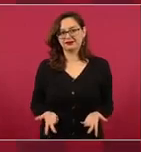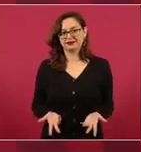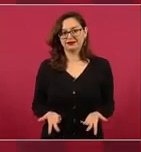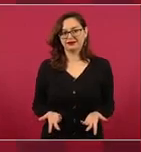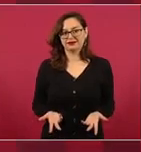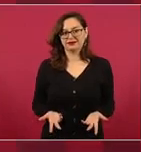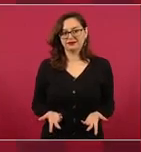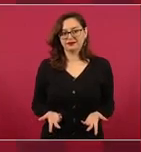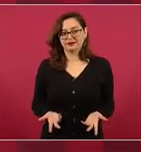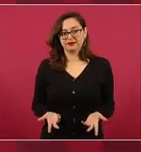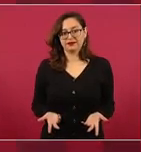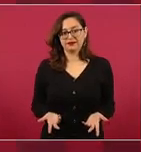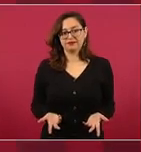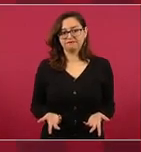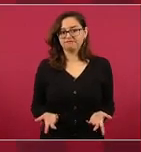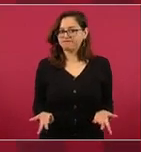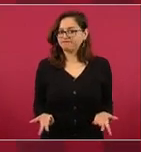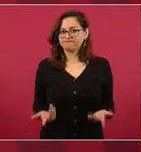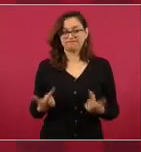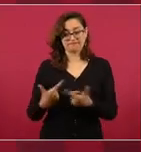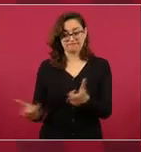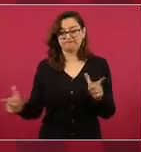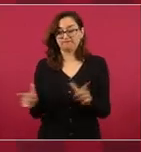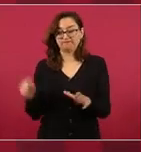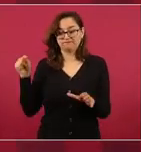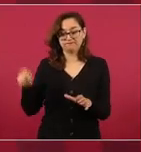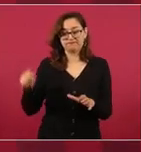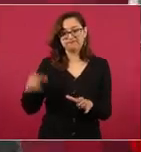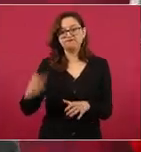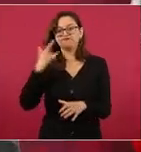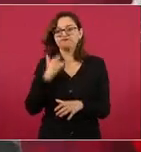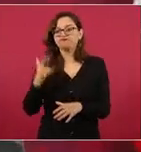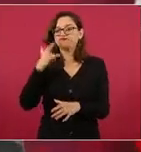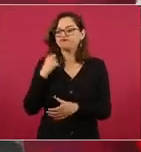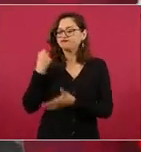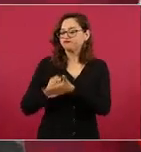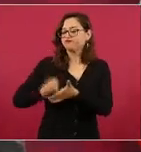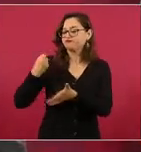Y los que venimos del movimiento tenemos